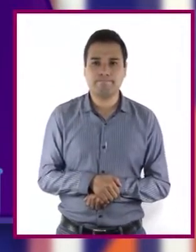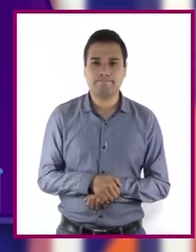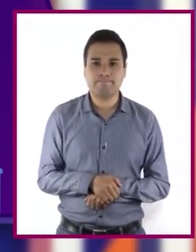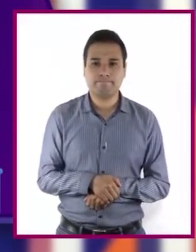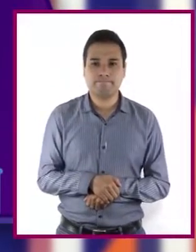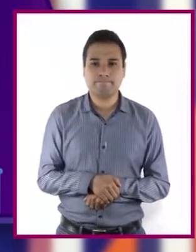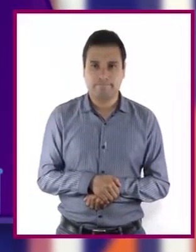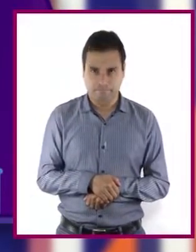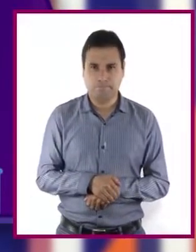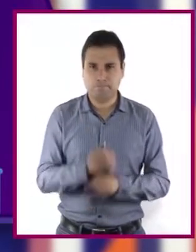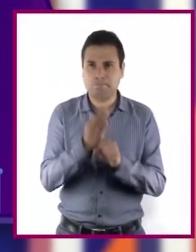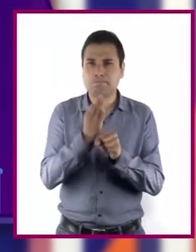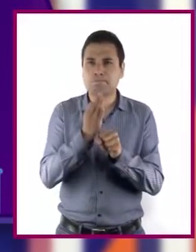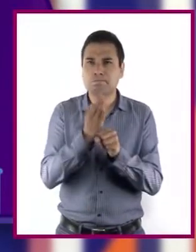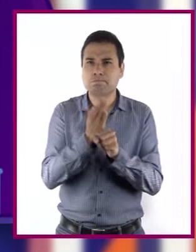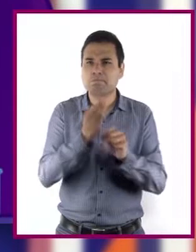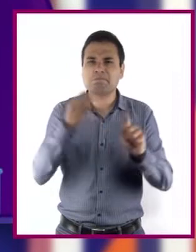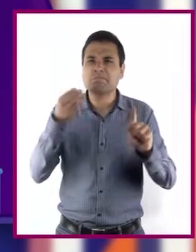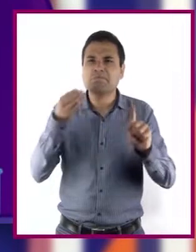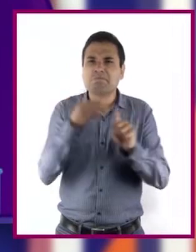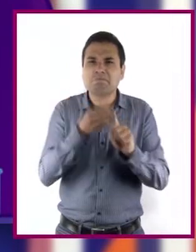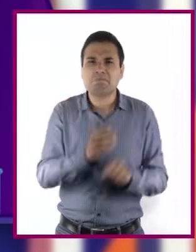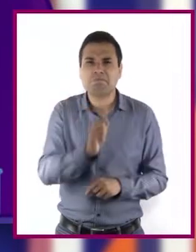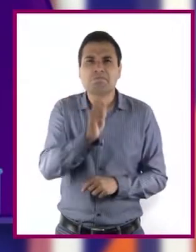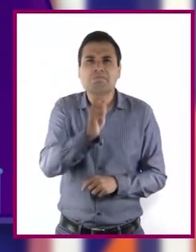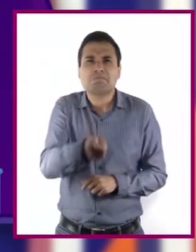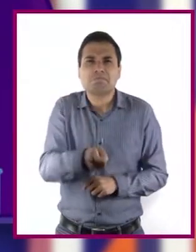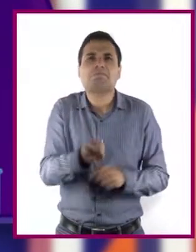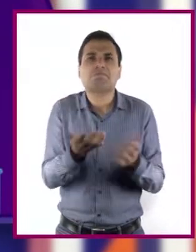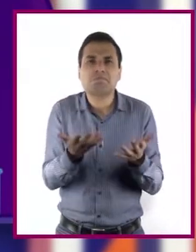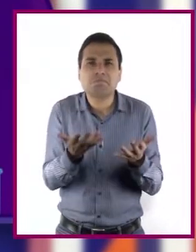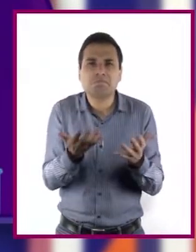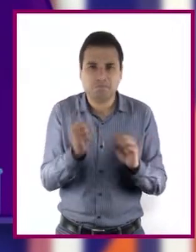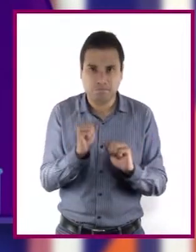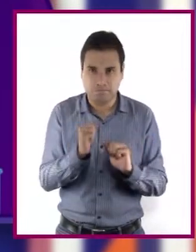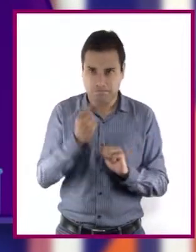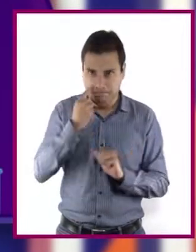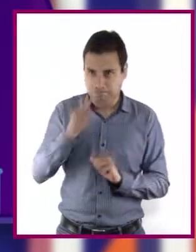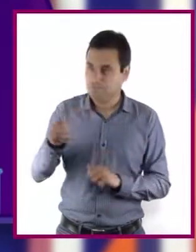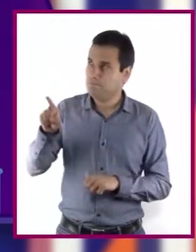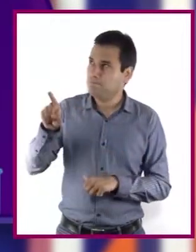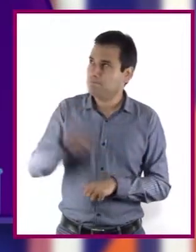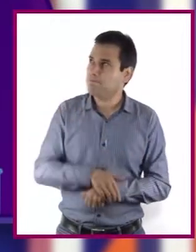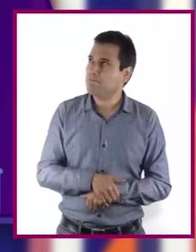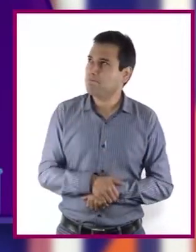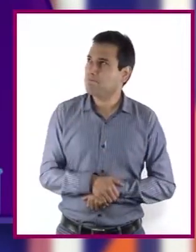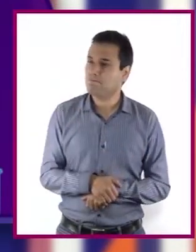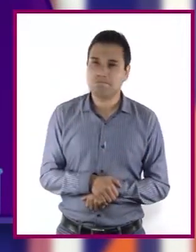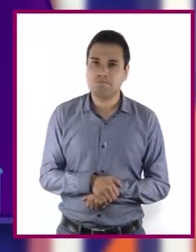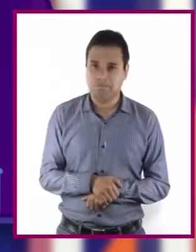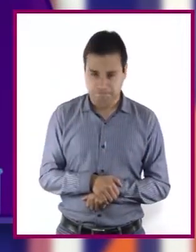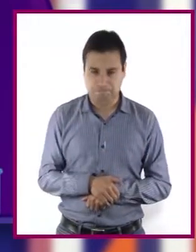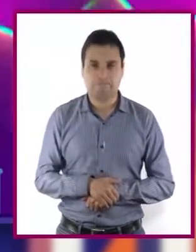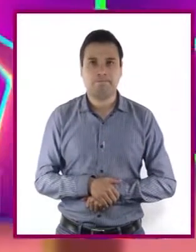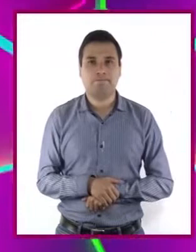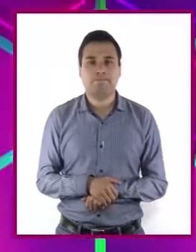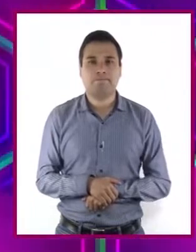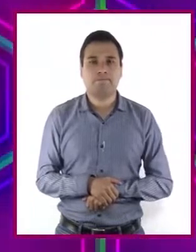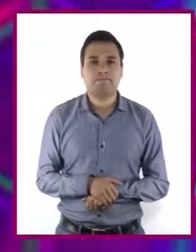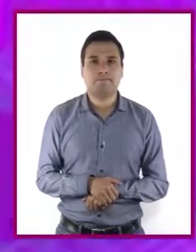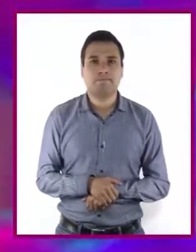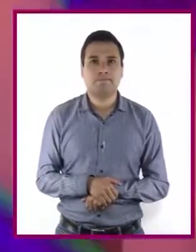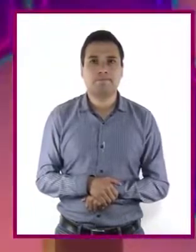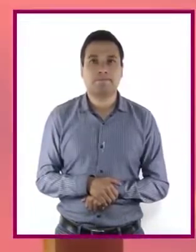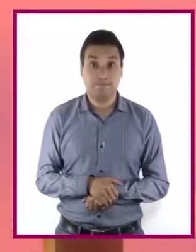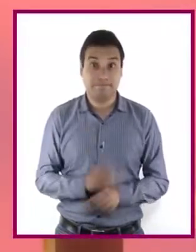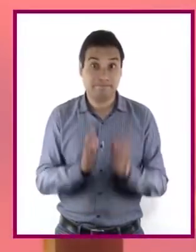específicamente nos centraremos en el propósito de evaluar la representación escénica de una obra de teatro adaptada de un texto narrativo.